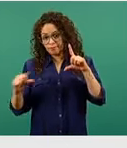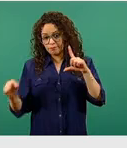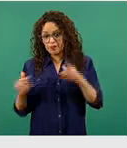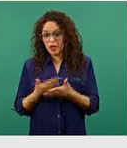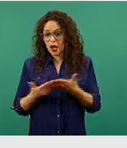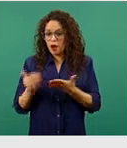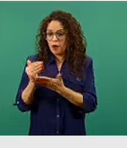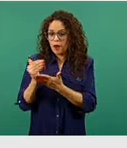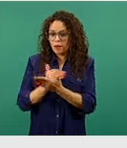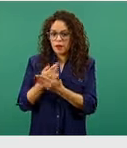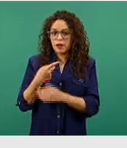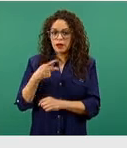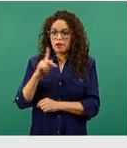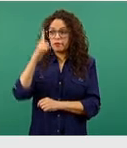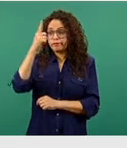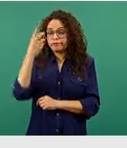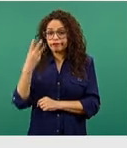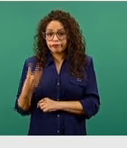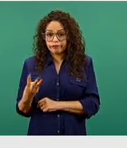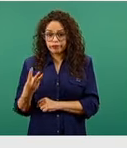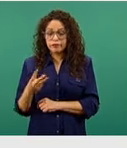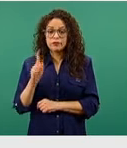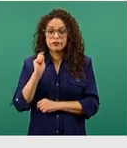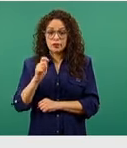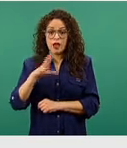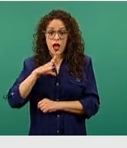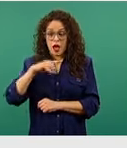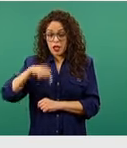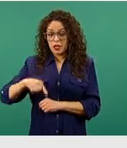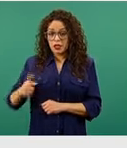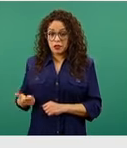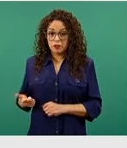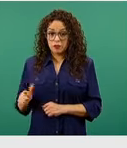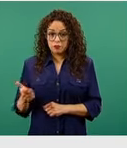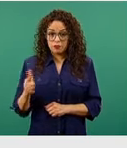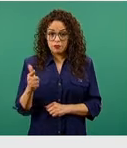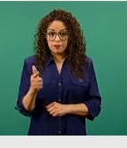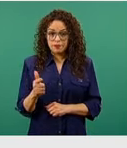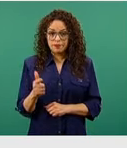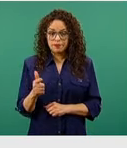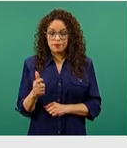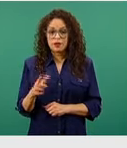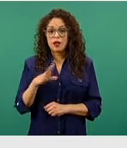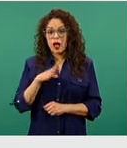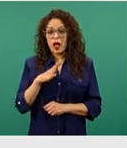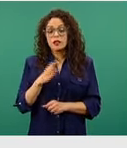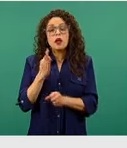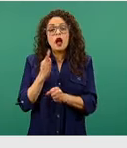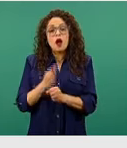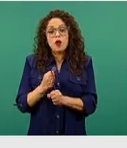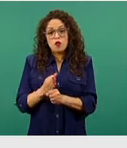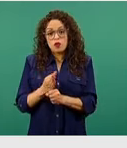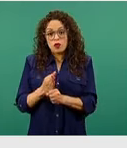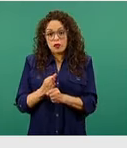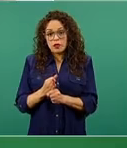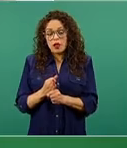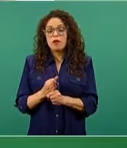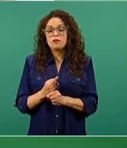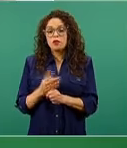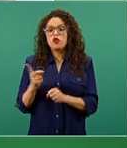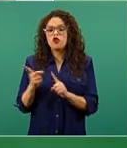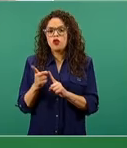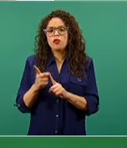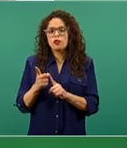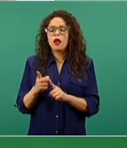tercera parte del total de los casos que tuvimos en el estado de Guanajuato o que se han presentado hasta el momento, ocurrieron en la ciudad de